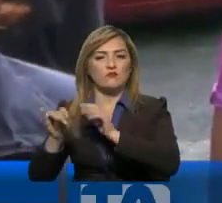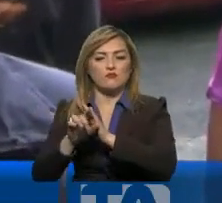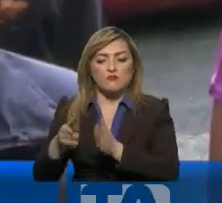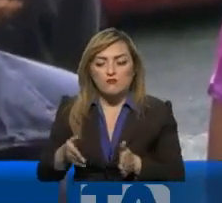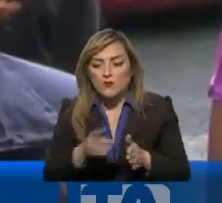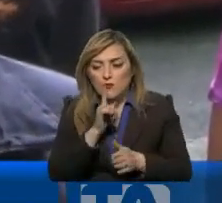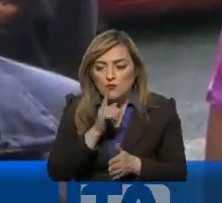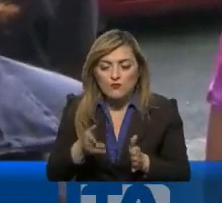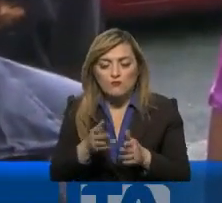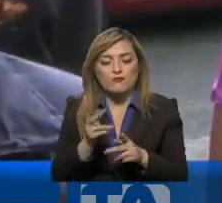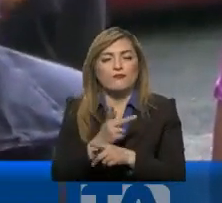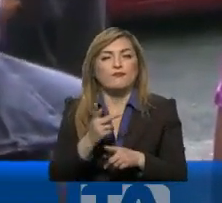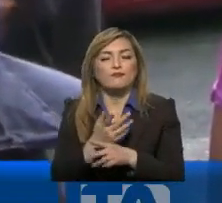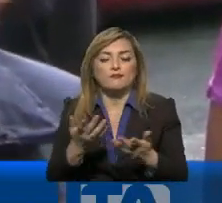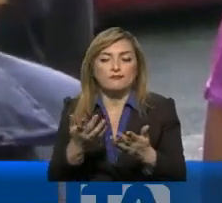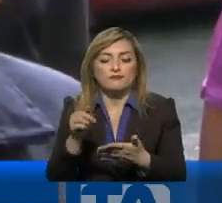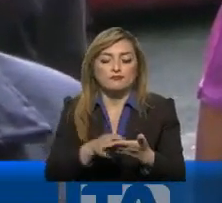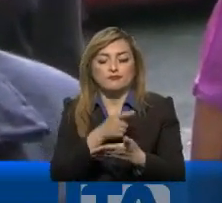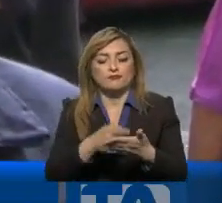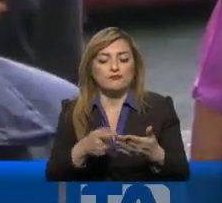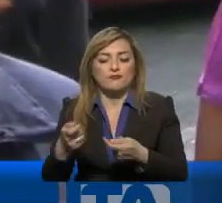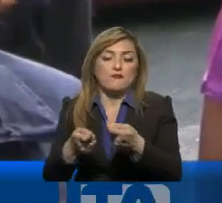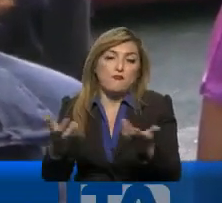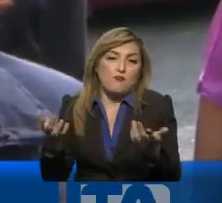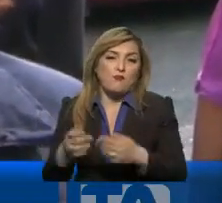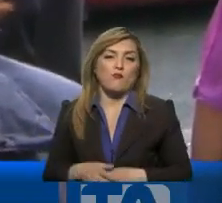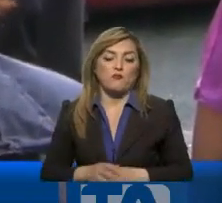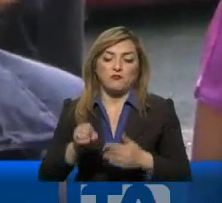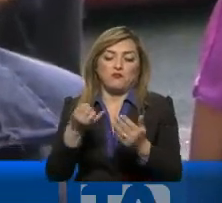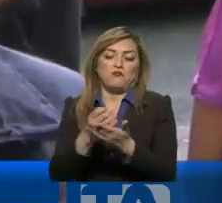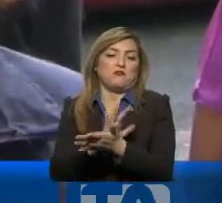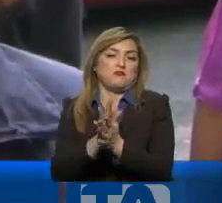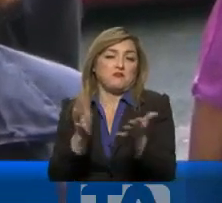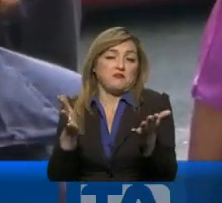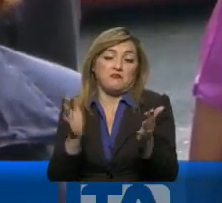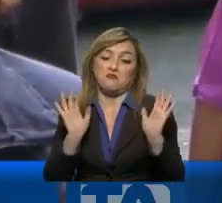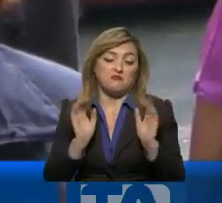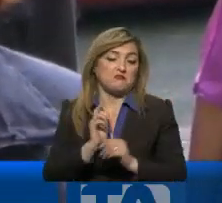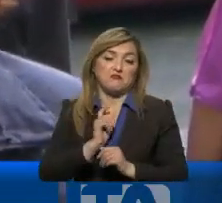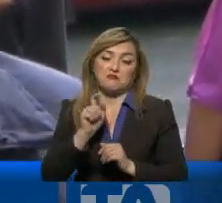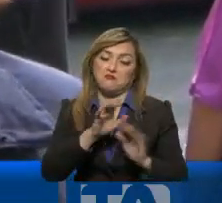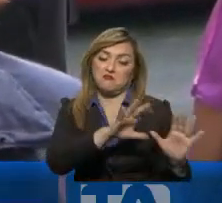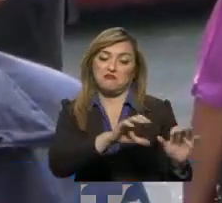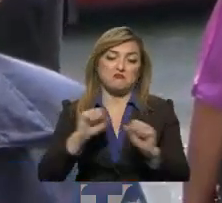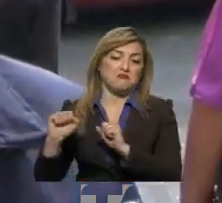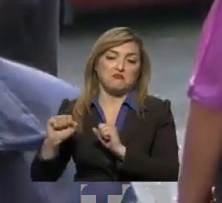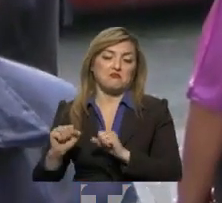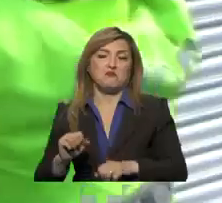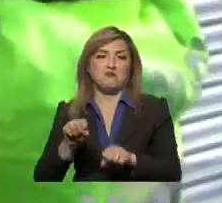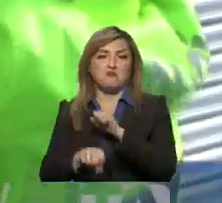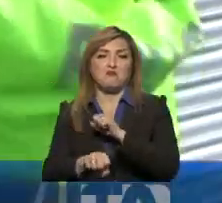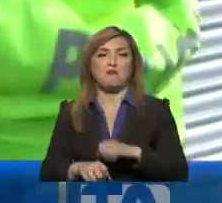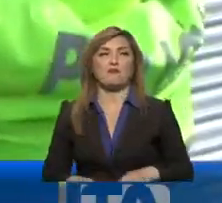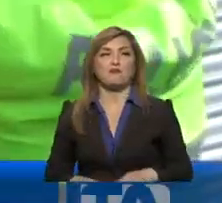y producto que está prohibida su venta, y si no lo pueden justificar, necesariamente tendremos que hacer la